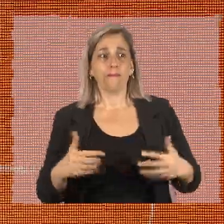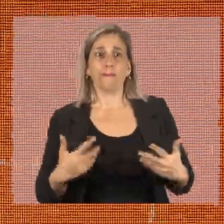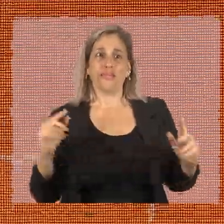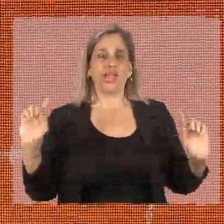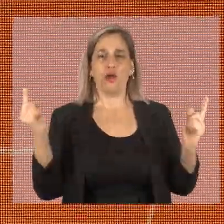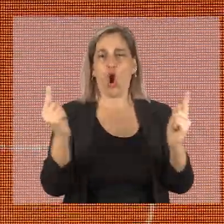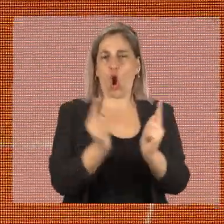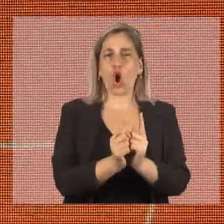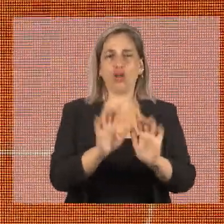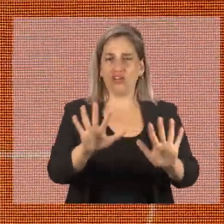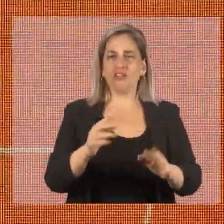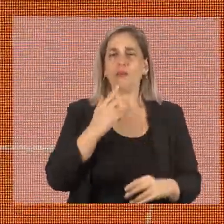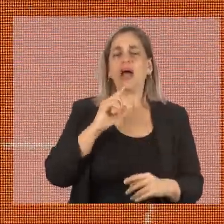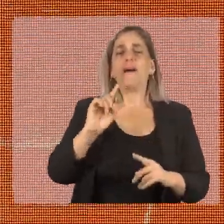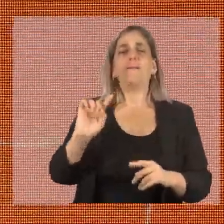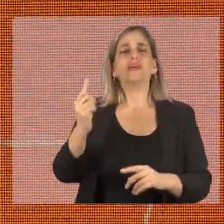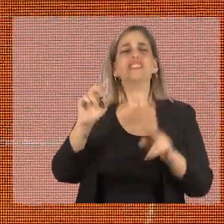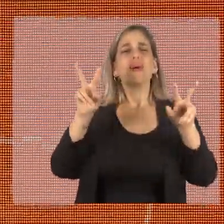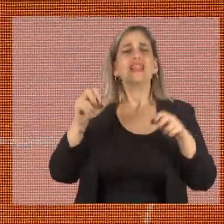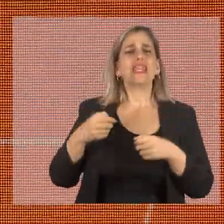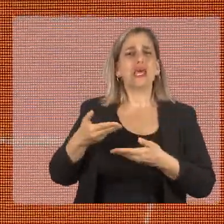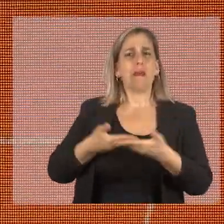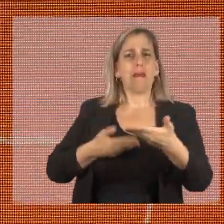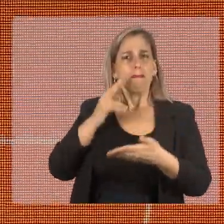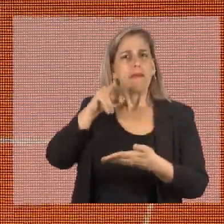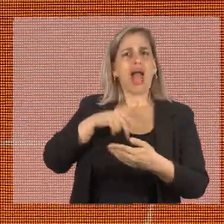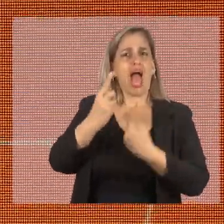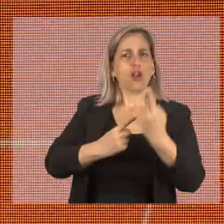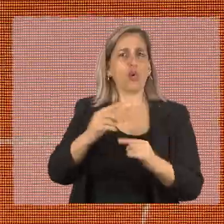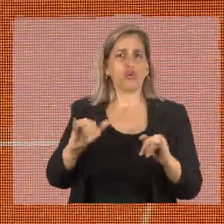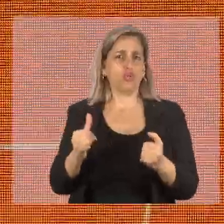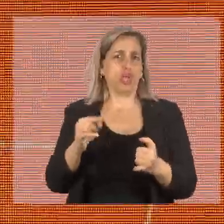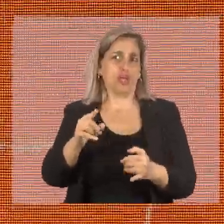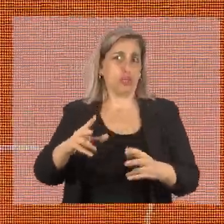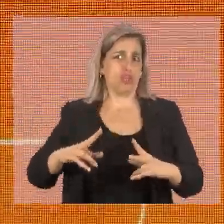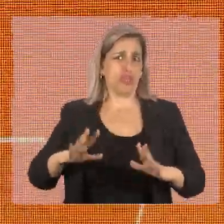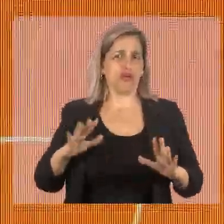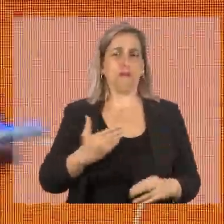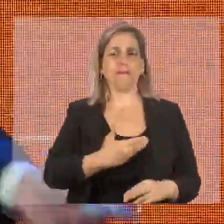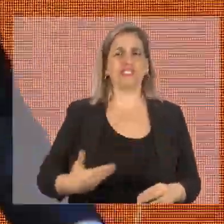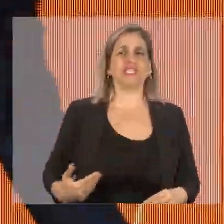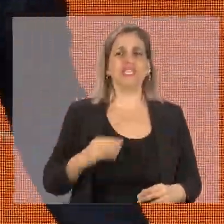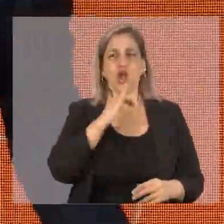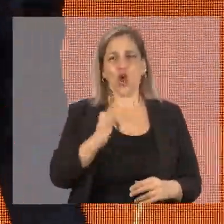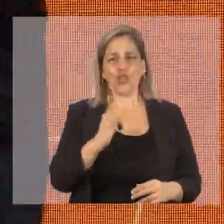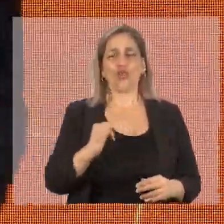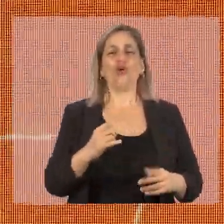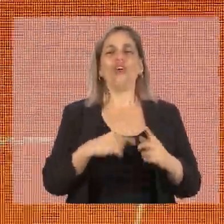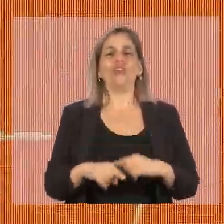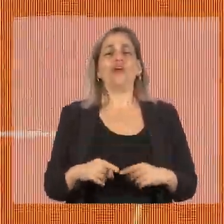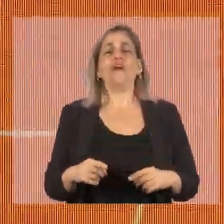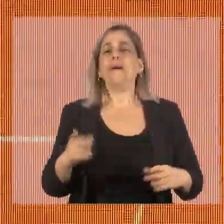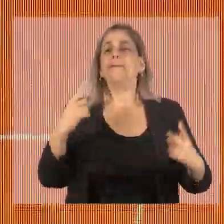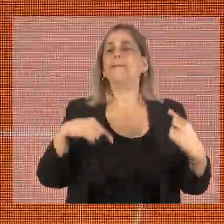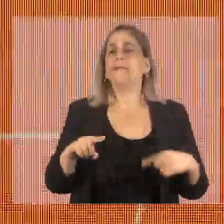Voy a intentar sintetizar los principales temas que han llegado. Algunos, obviamente, ya se refirió usted, presidente, recientemente en las palabras que